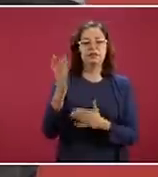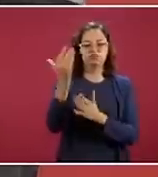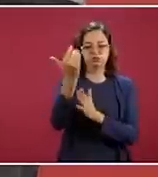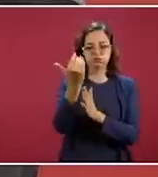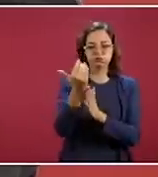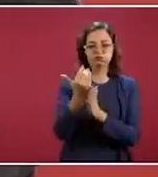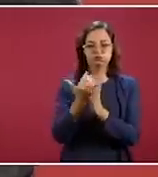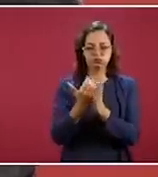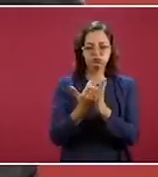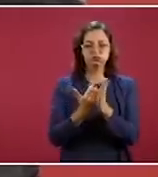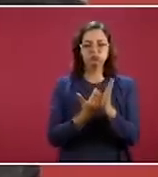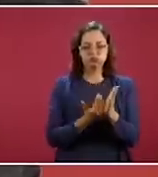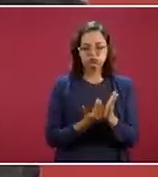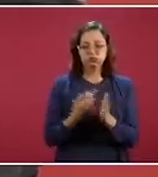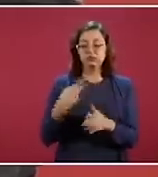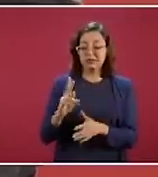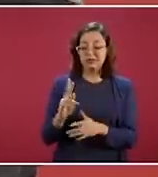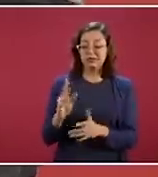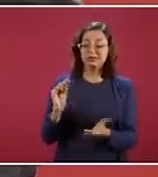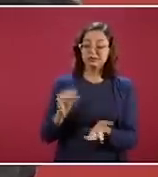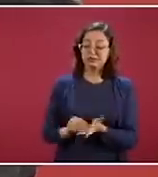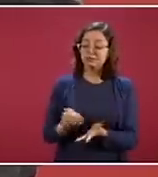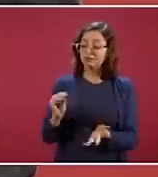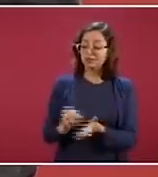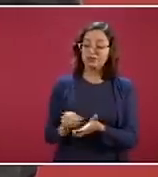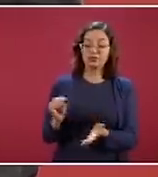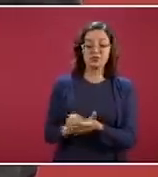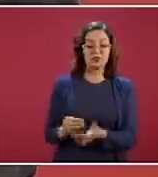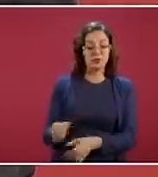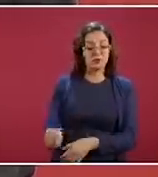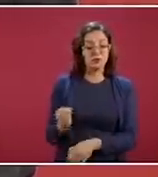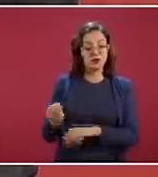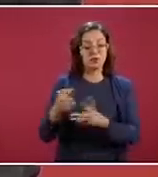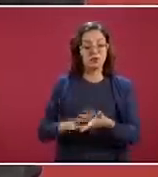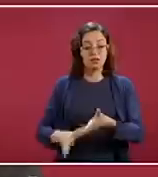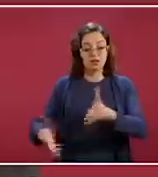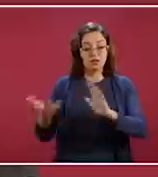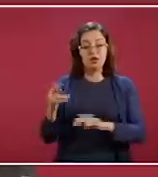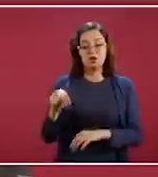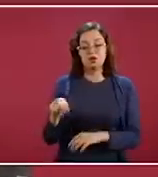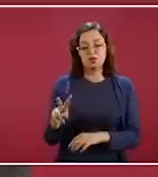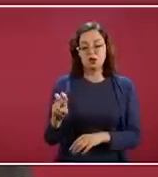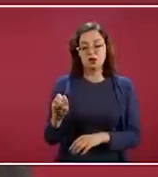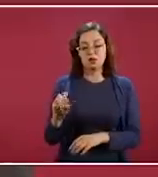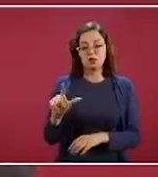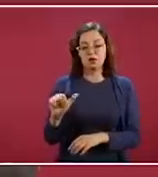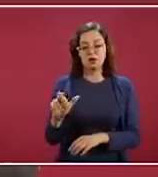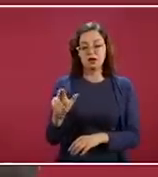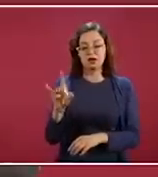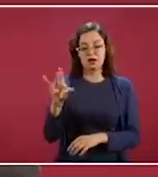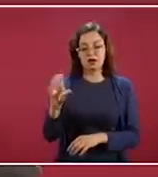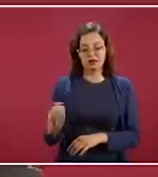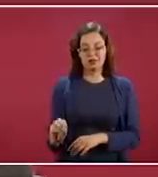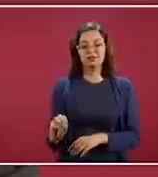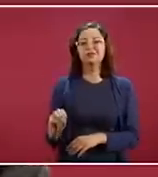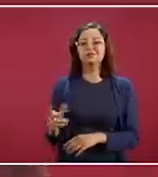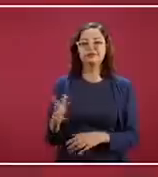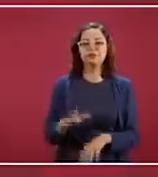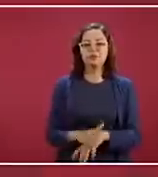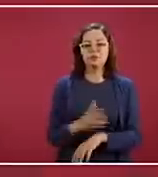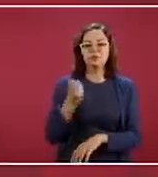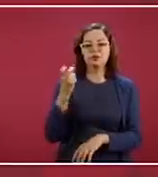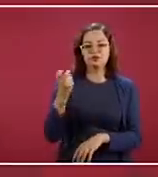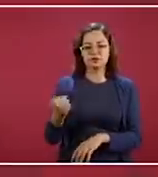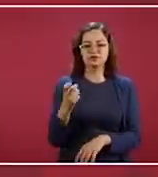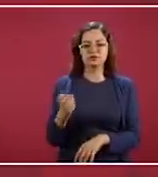y nos queda pendiente Nuevo Laredo. De ahí el porqué de